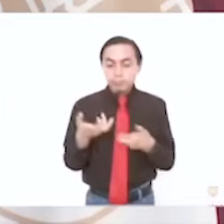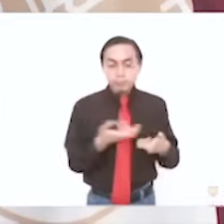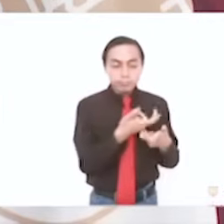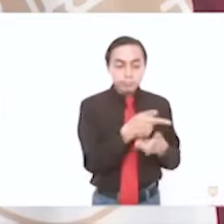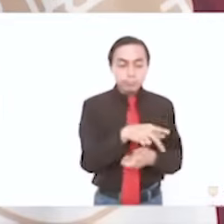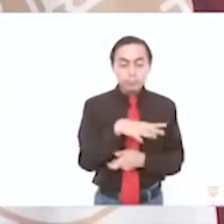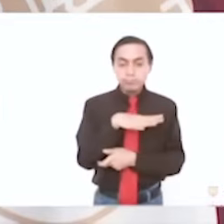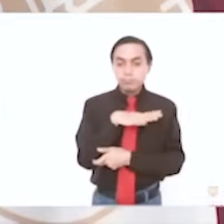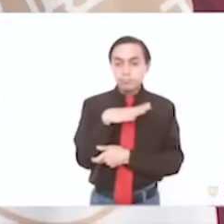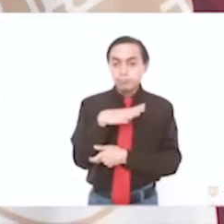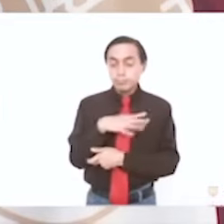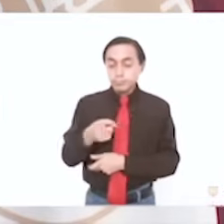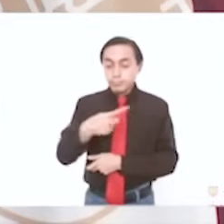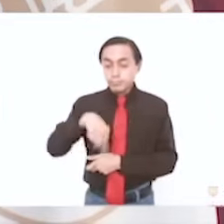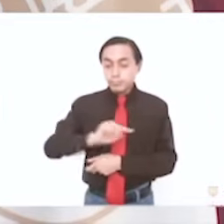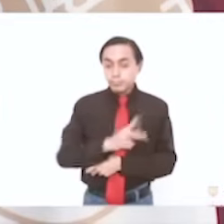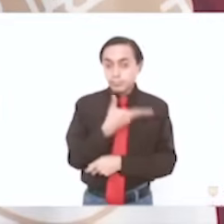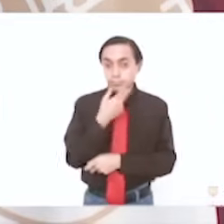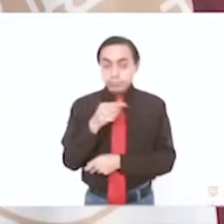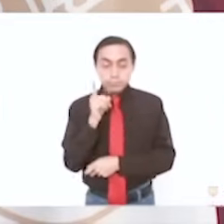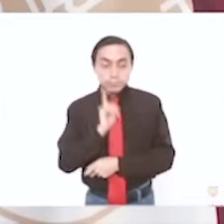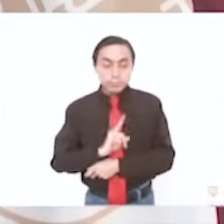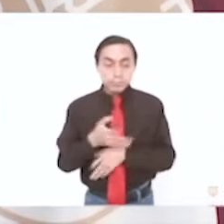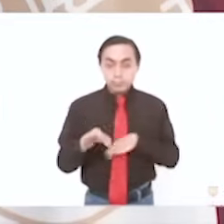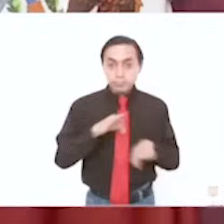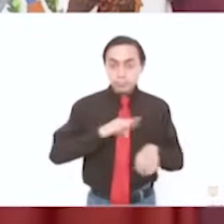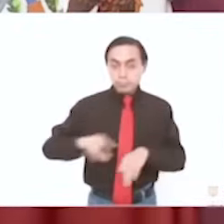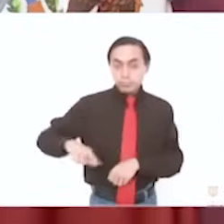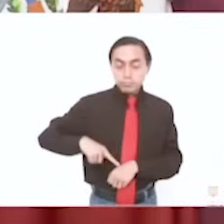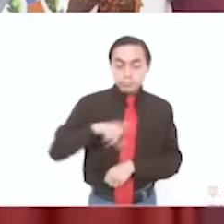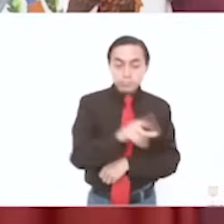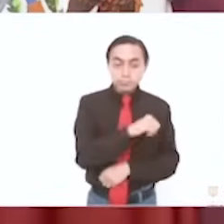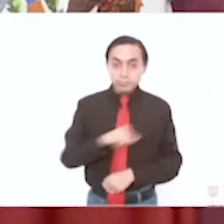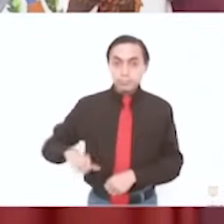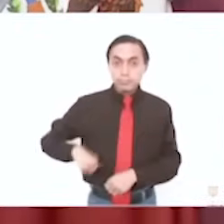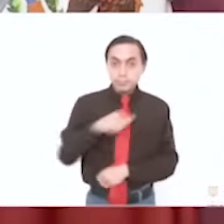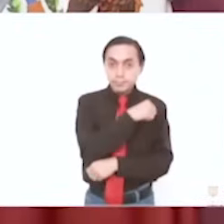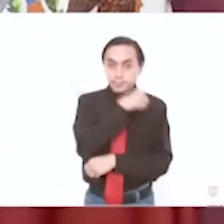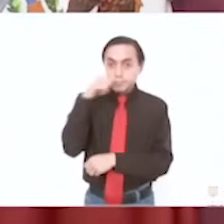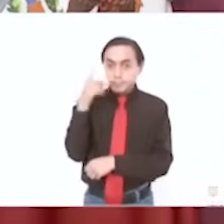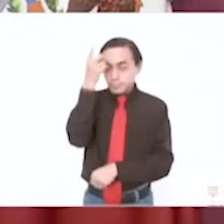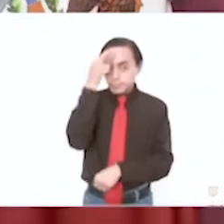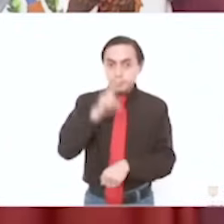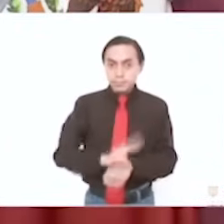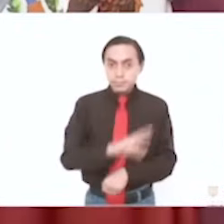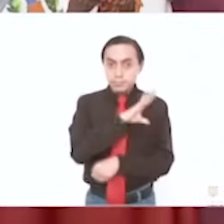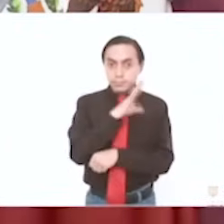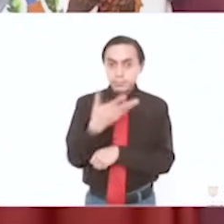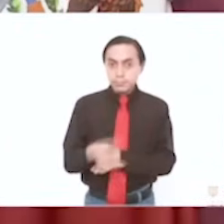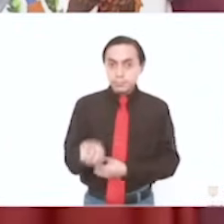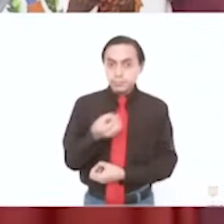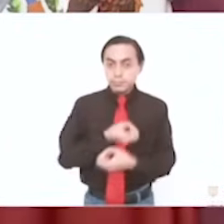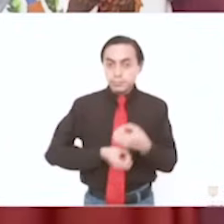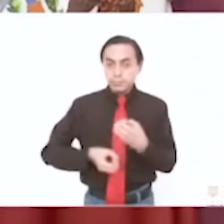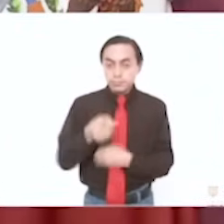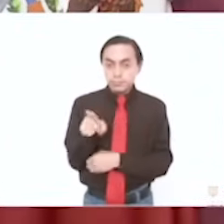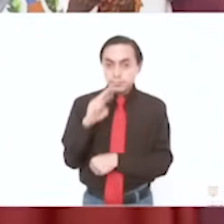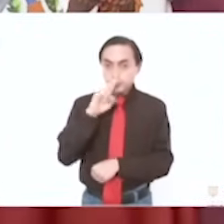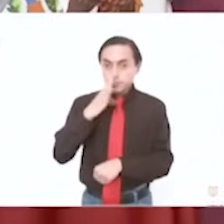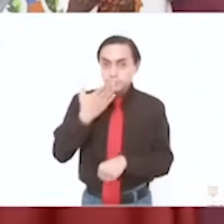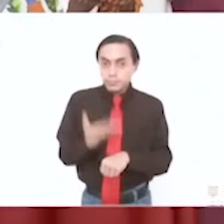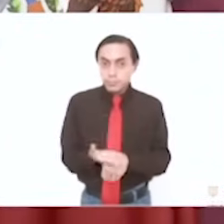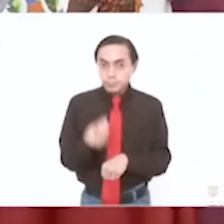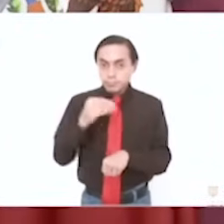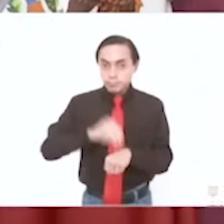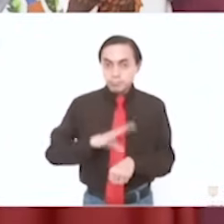trata de 5 funcionarios en activo y 3 particulares, entre ellos el director responsable de la obra, a quienes les imputaron el delito de daño a la